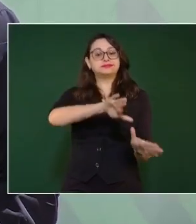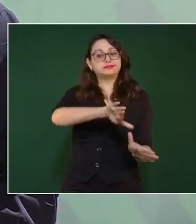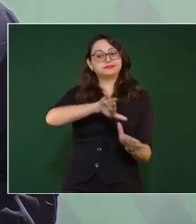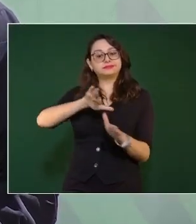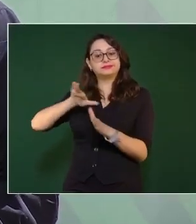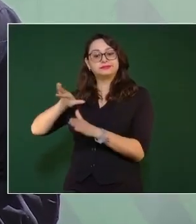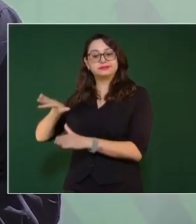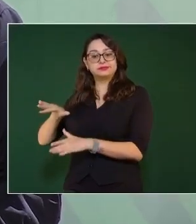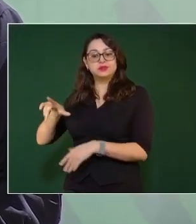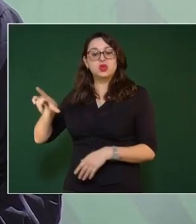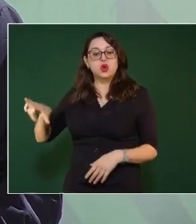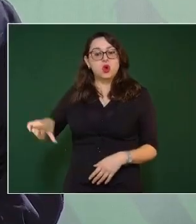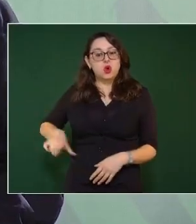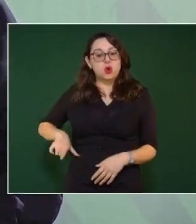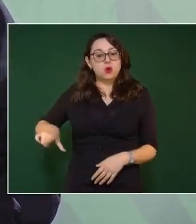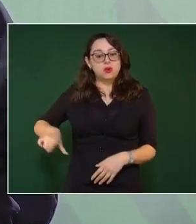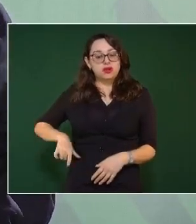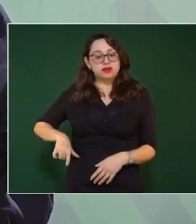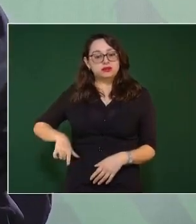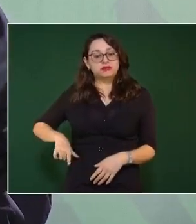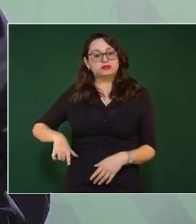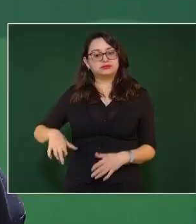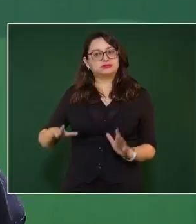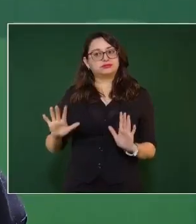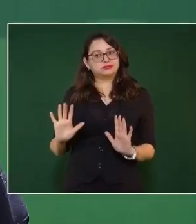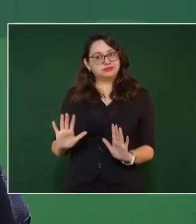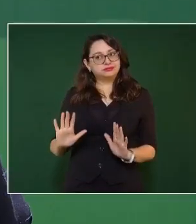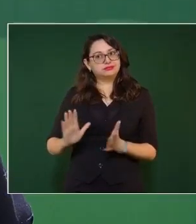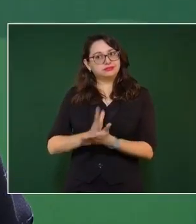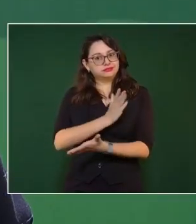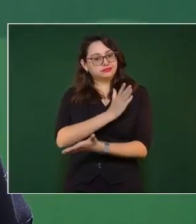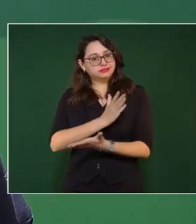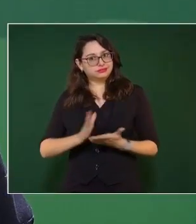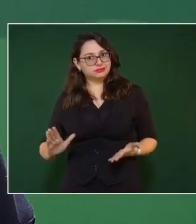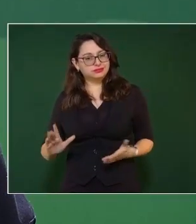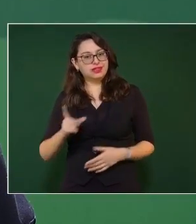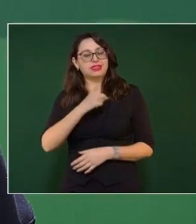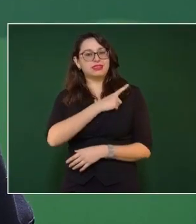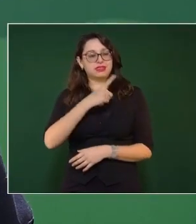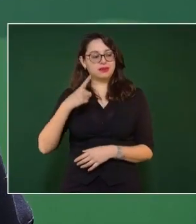gobierno, que hay que cuidar mucho eso.